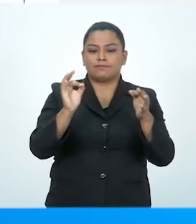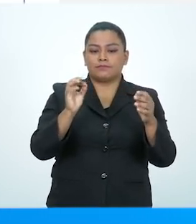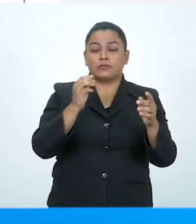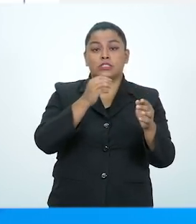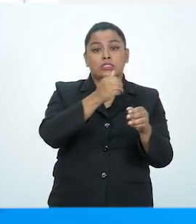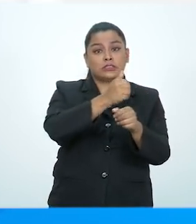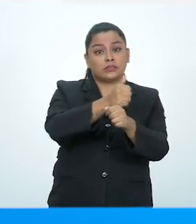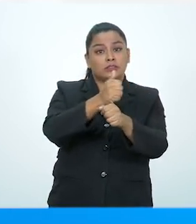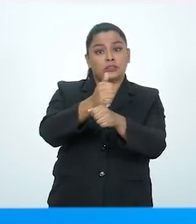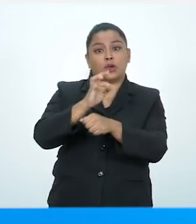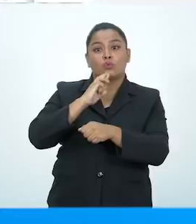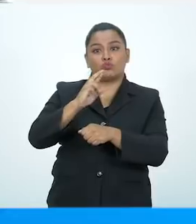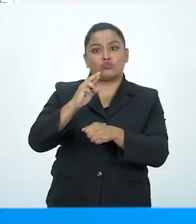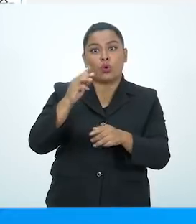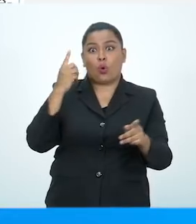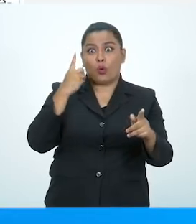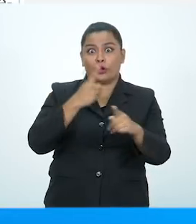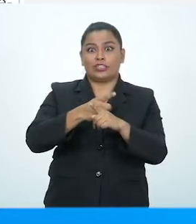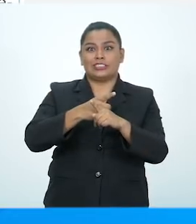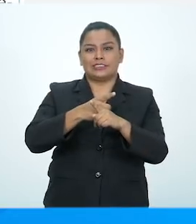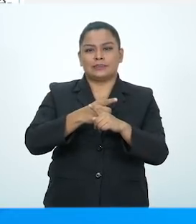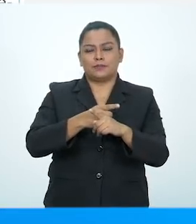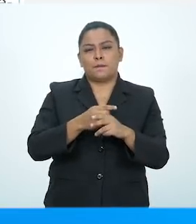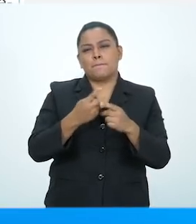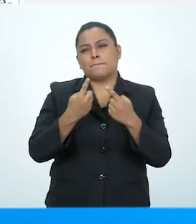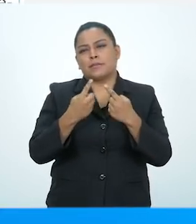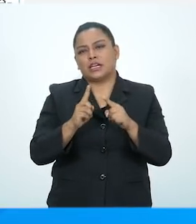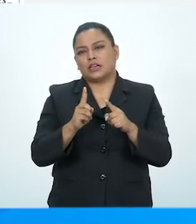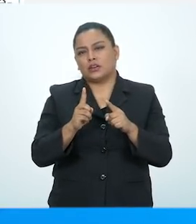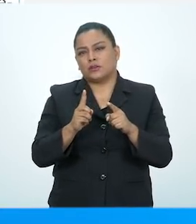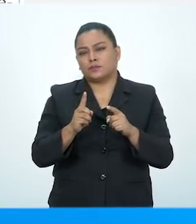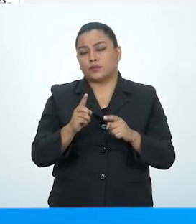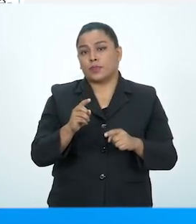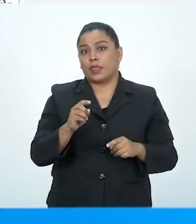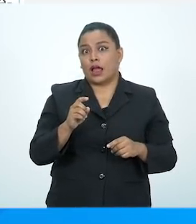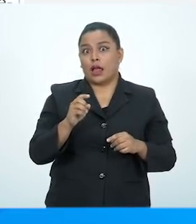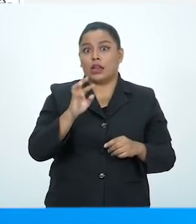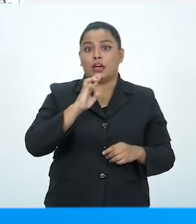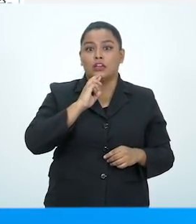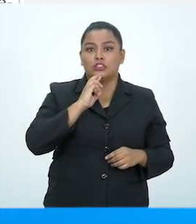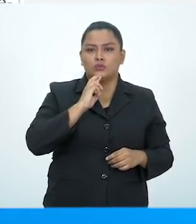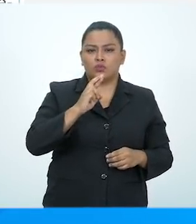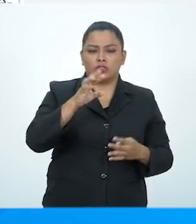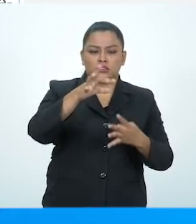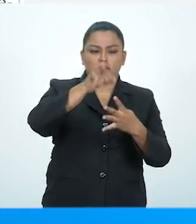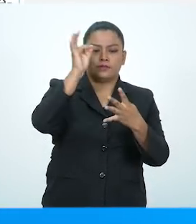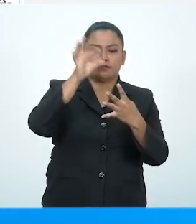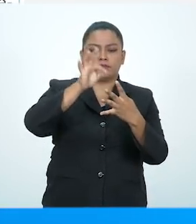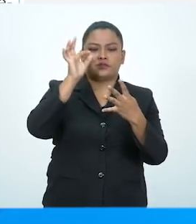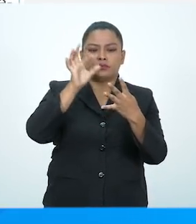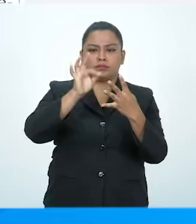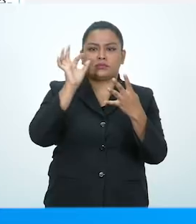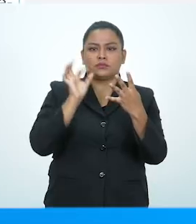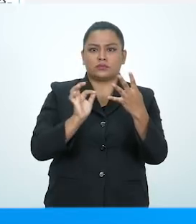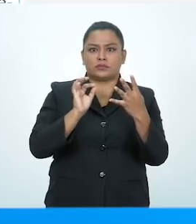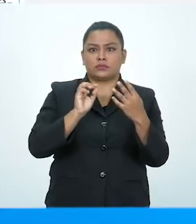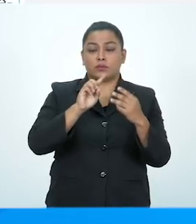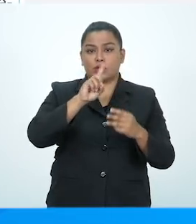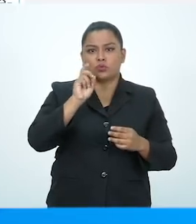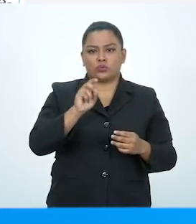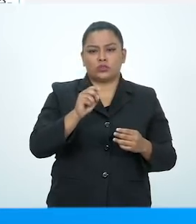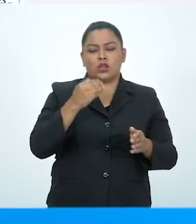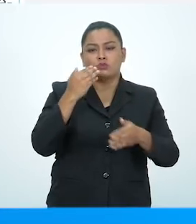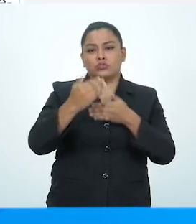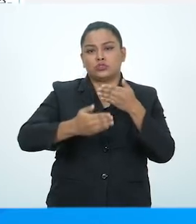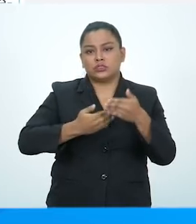cada ítem. En el caso de los ítems de opción múltiple, se ha proporcionado una descripción